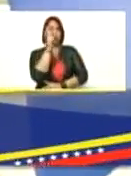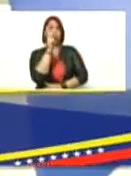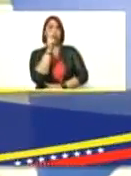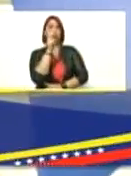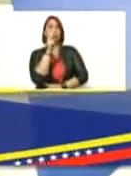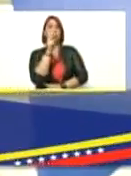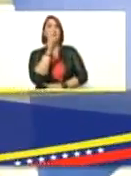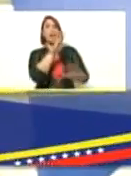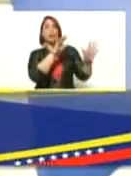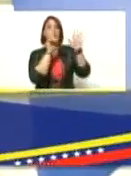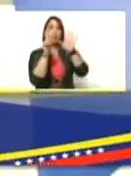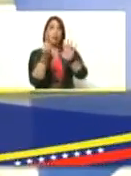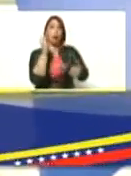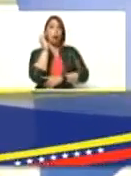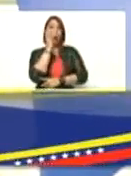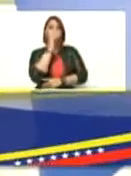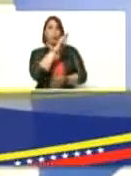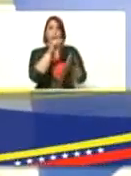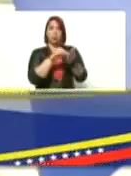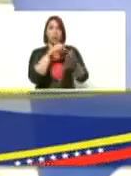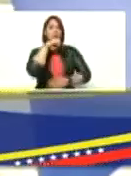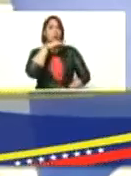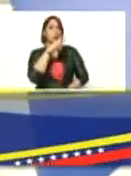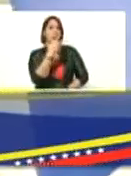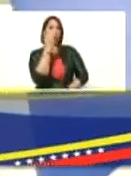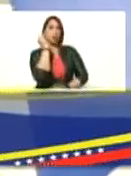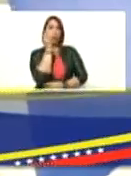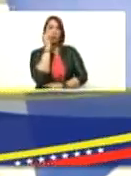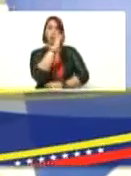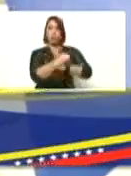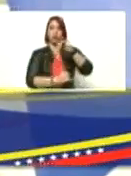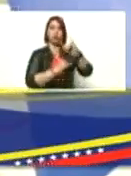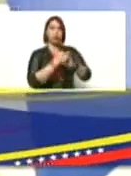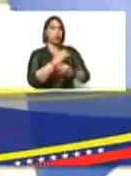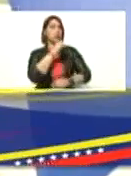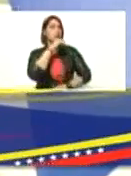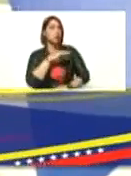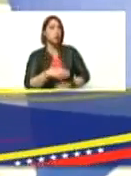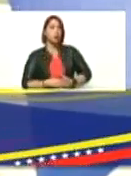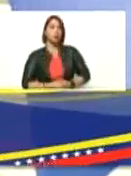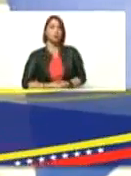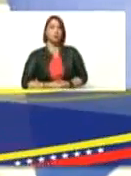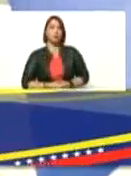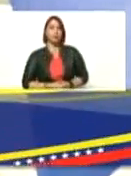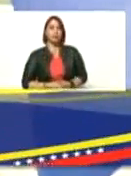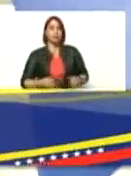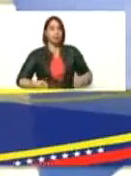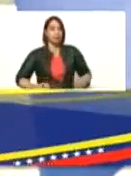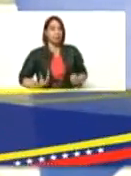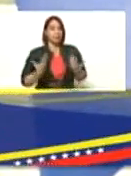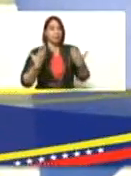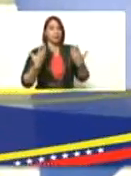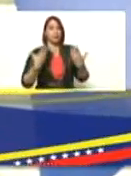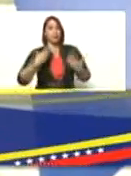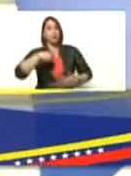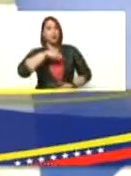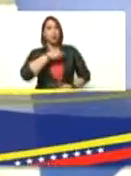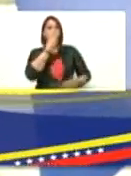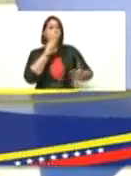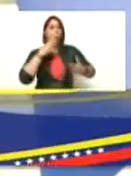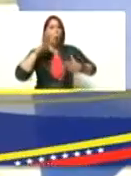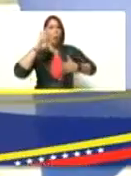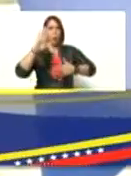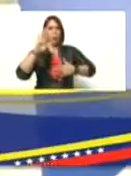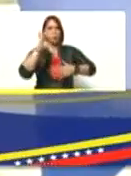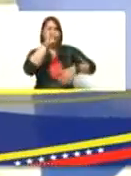16º Congreso Nacional de Historia y 3.º Congreso Internacional de Historia expresamos nuestro compromiso con